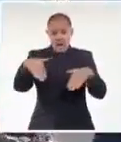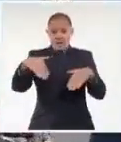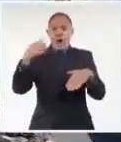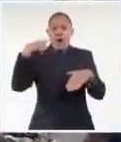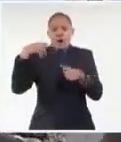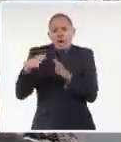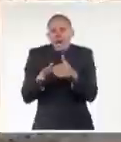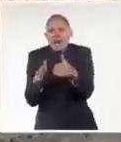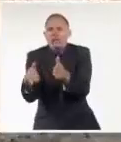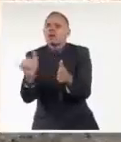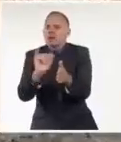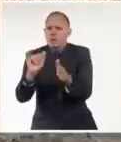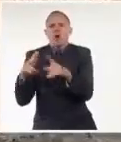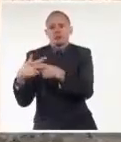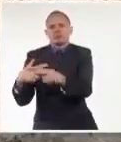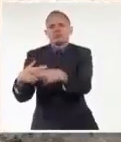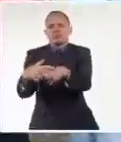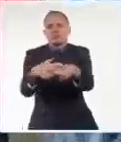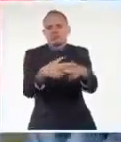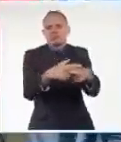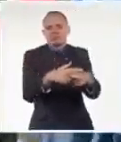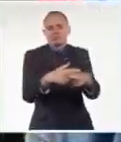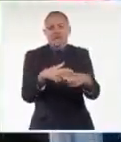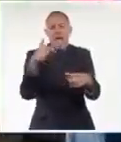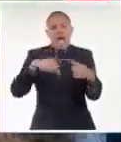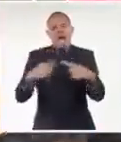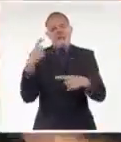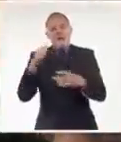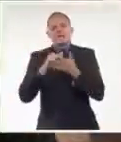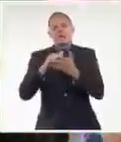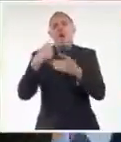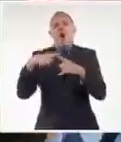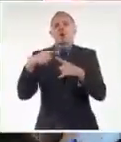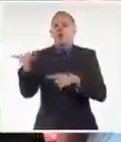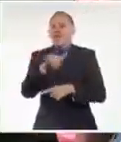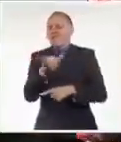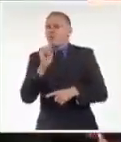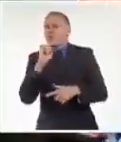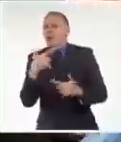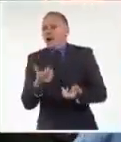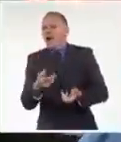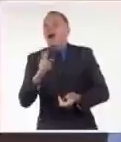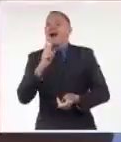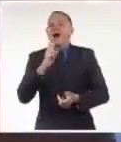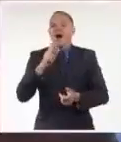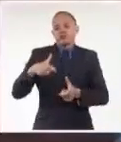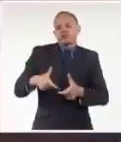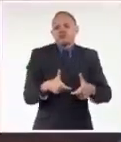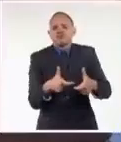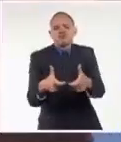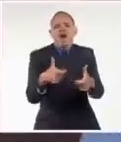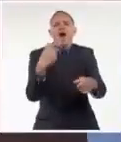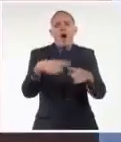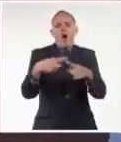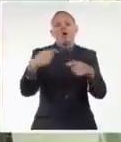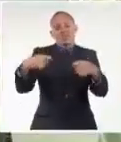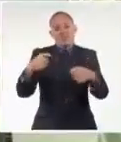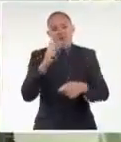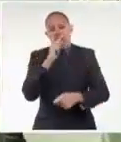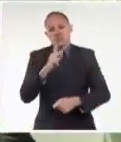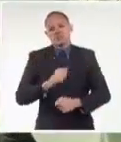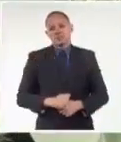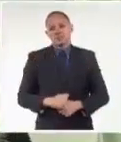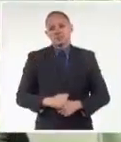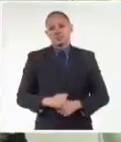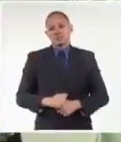Consejo Popular. Mejorar la infraestructura de servicios es otro de los propósitos del Consejo de la Administración Municipal.